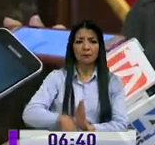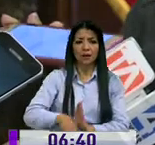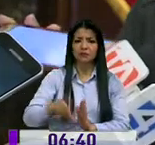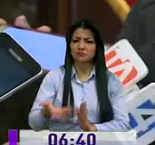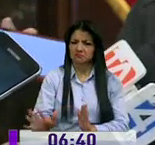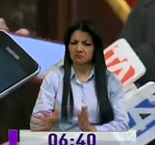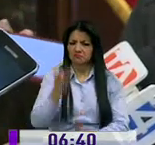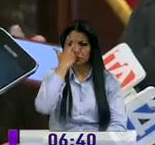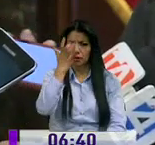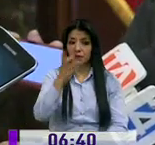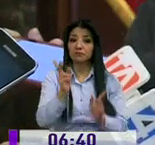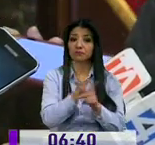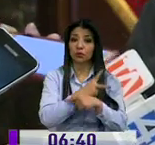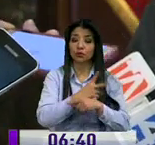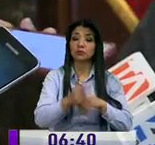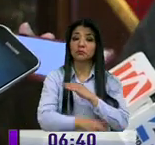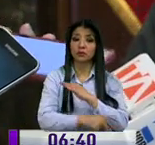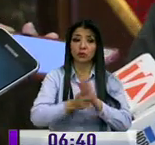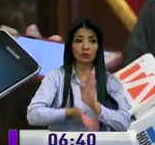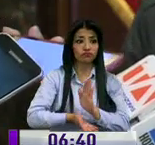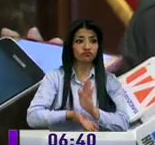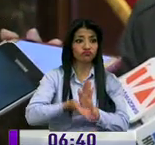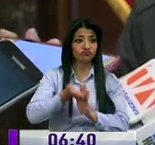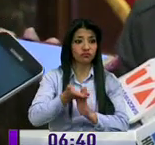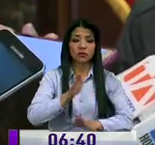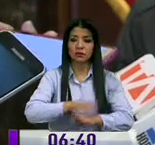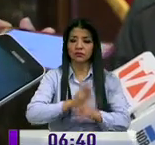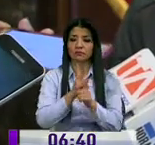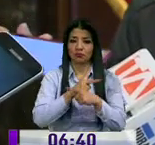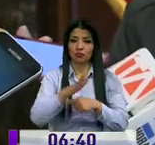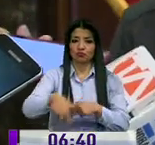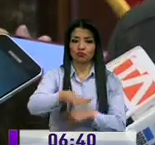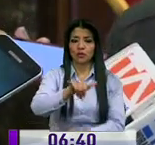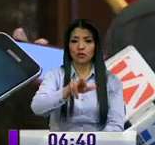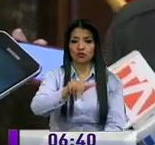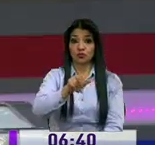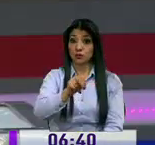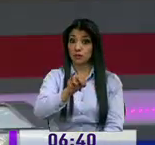la producción petrolera incrementó por la producción del Yasuní.